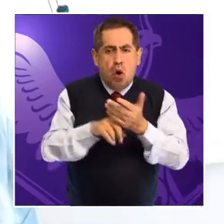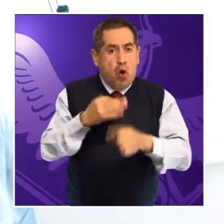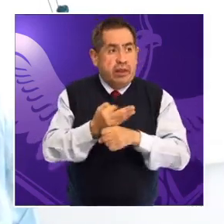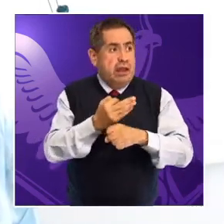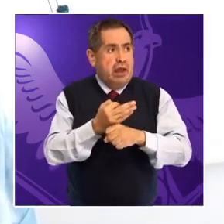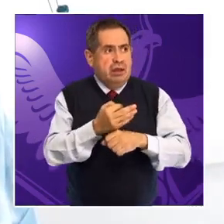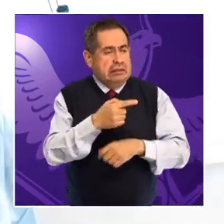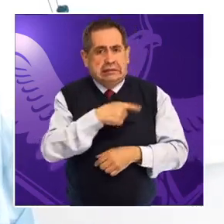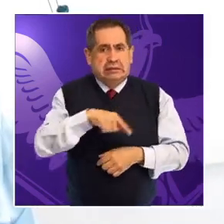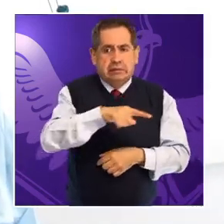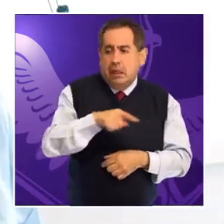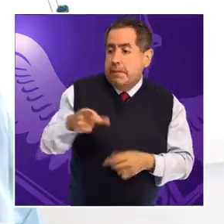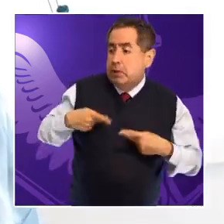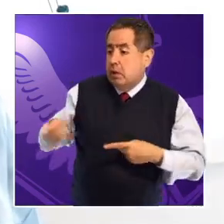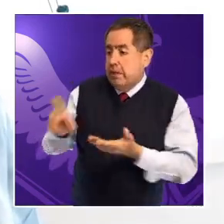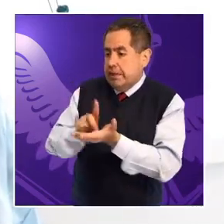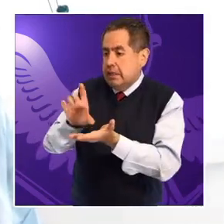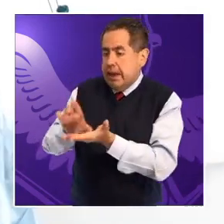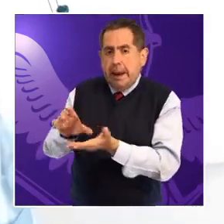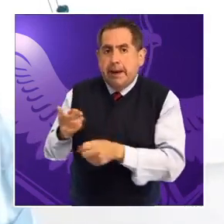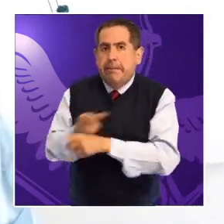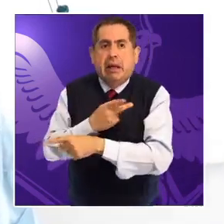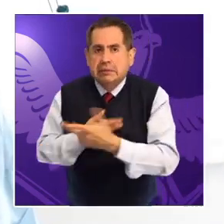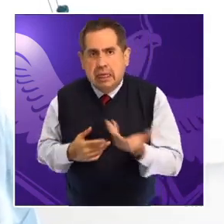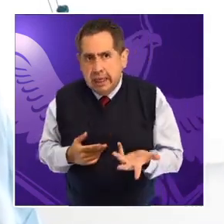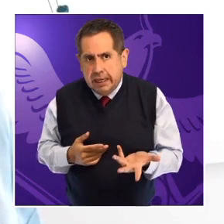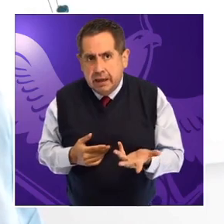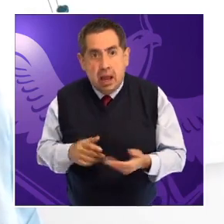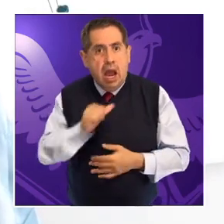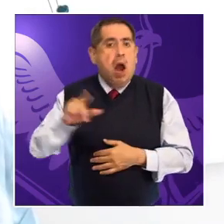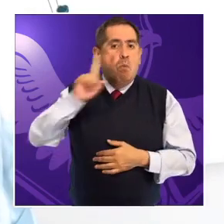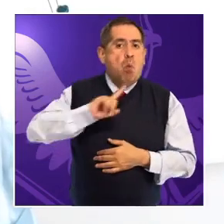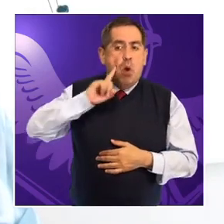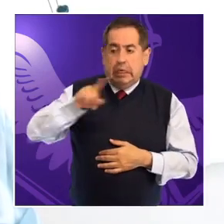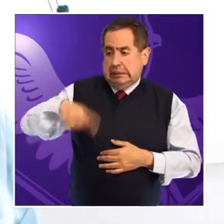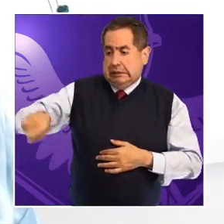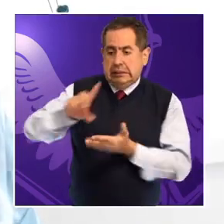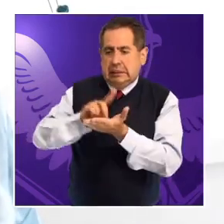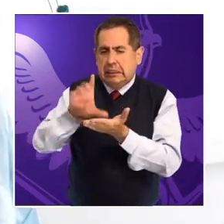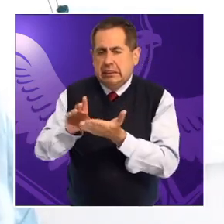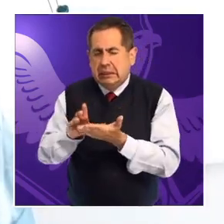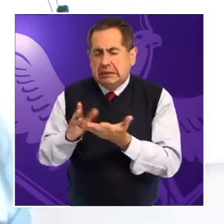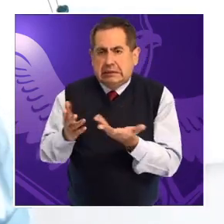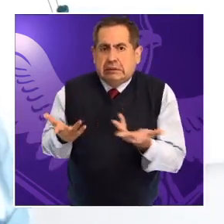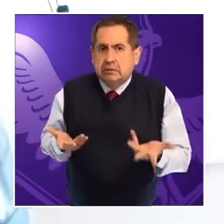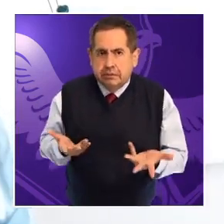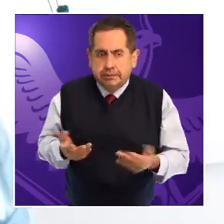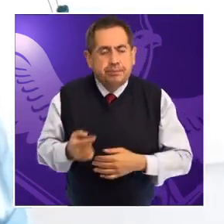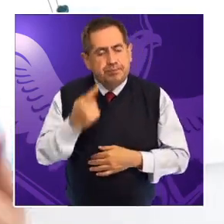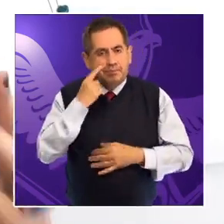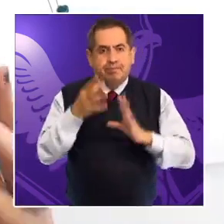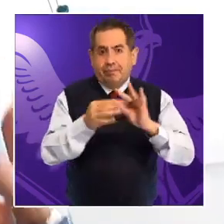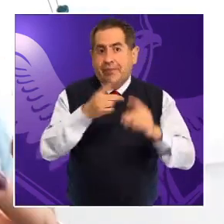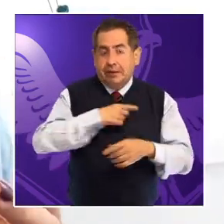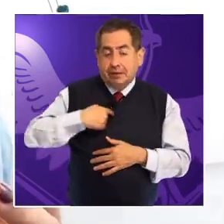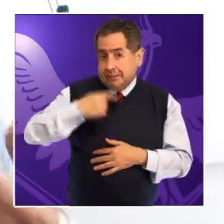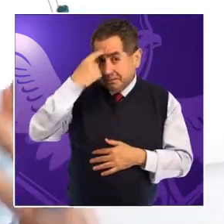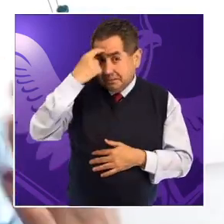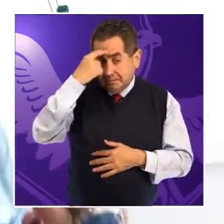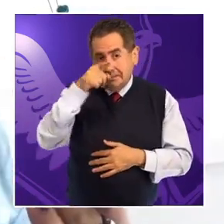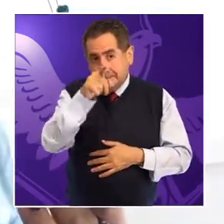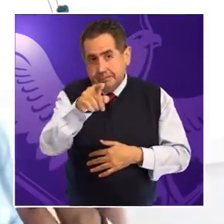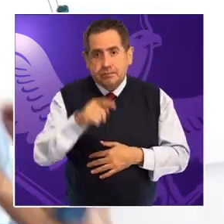a las personas con discapacidad y en específico a las mujeres con discapacidad? Bueno, debemos tener presente que cuando hablamos de